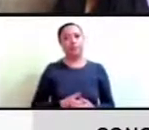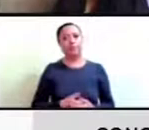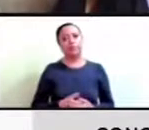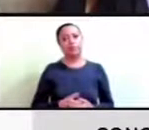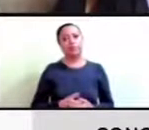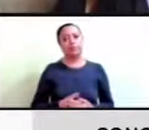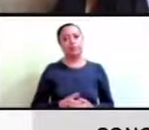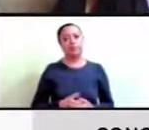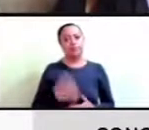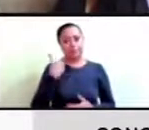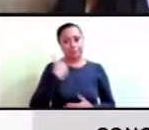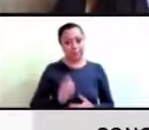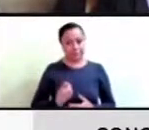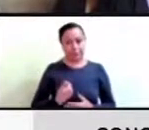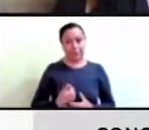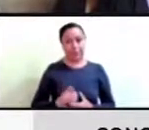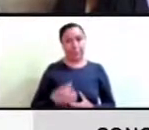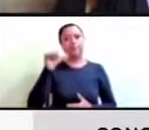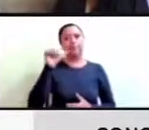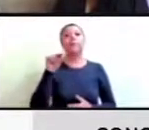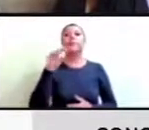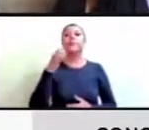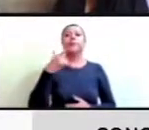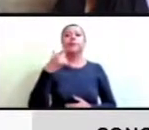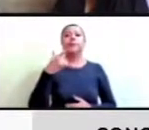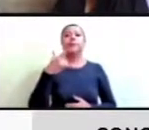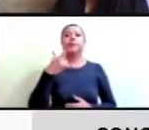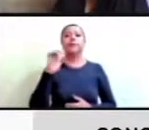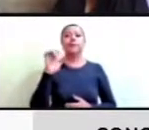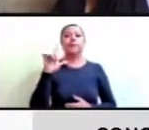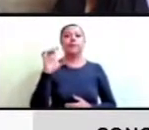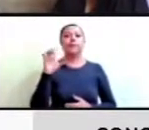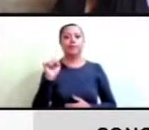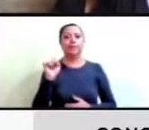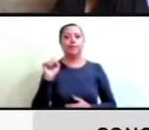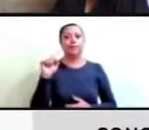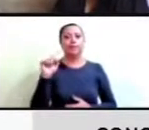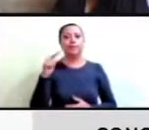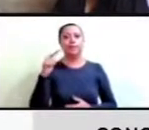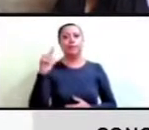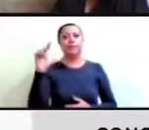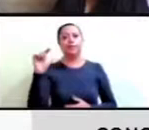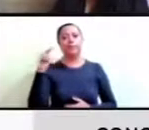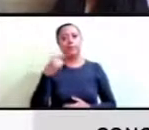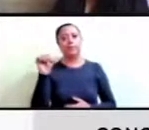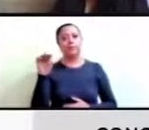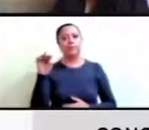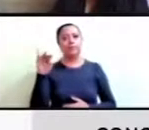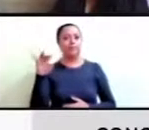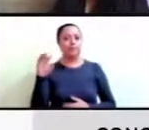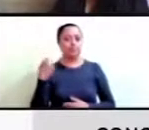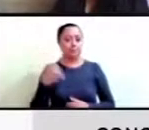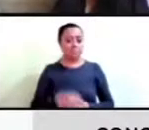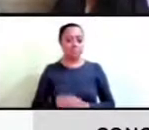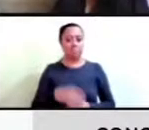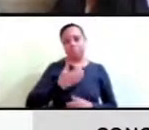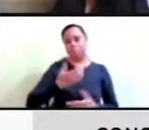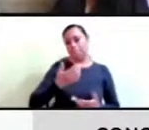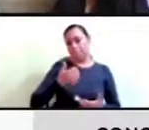su servidor Ángeles González Gamio, cronista del Centro Histórico. Y de verdad yo les agradezco muchísimo, muchísimo este